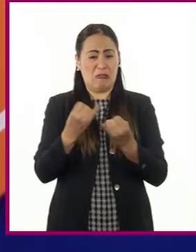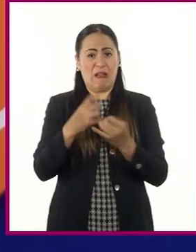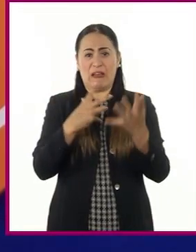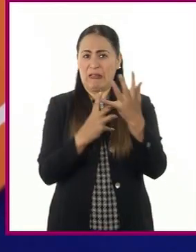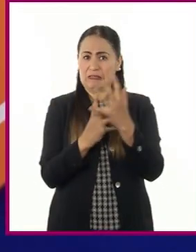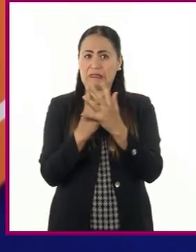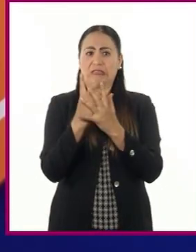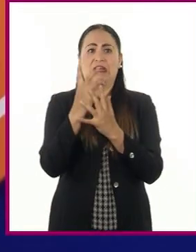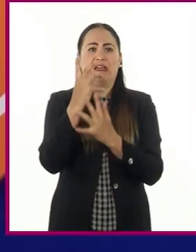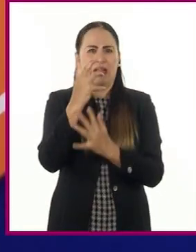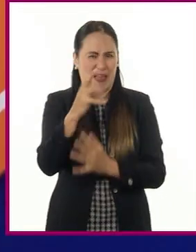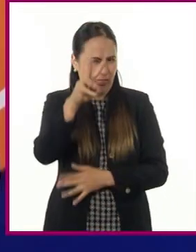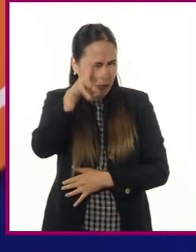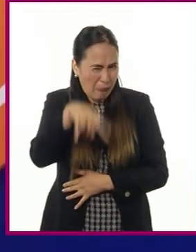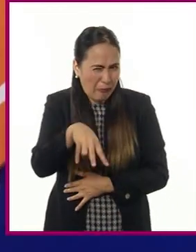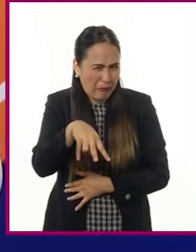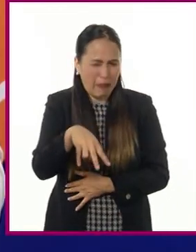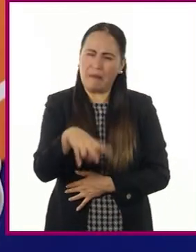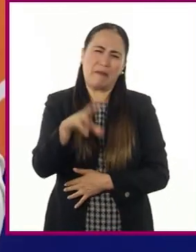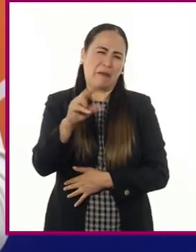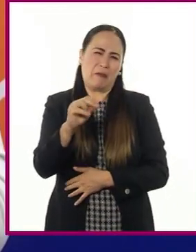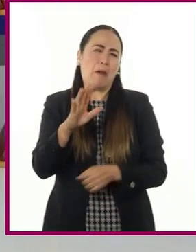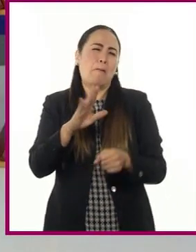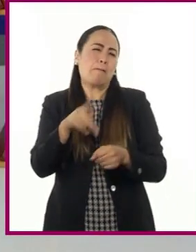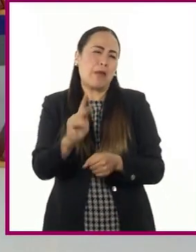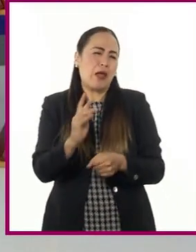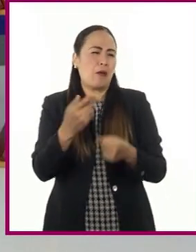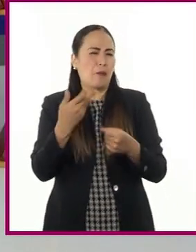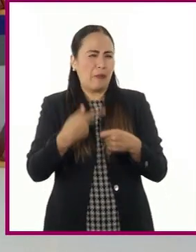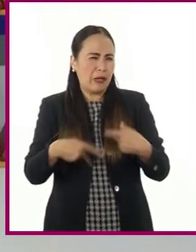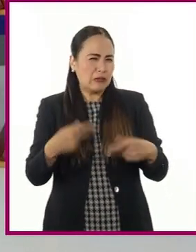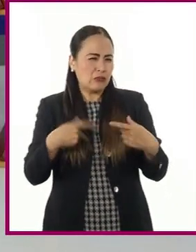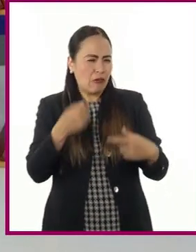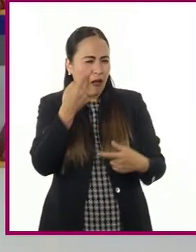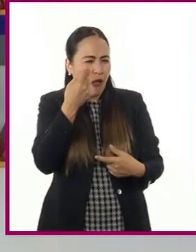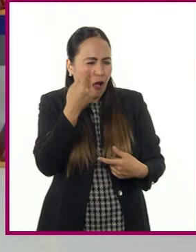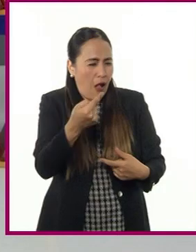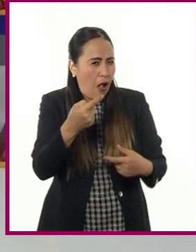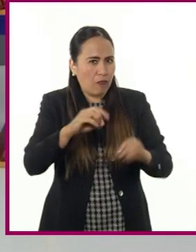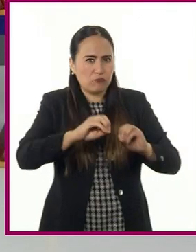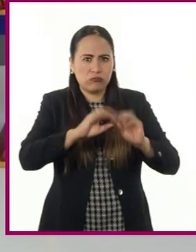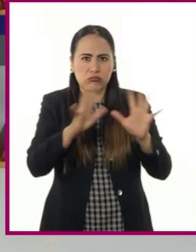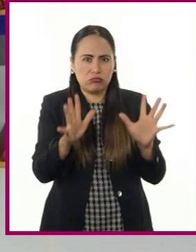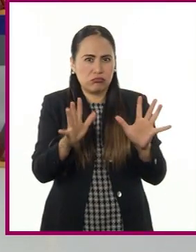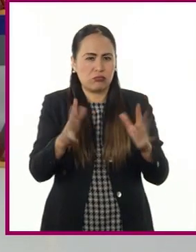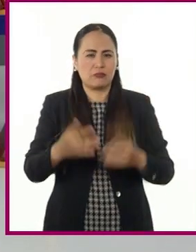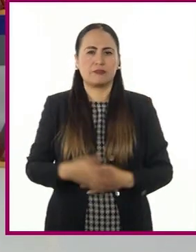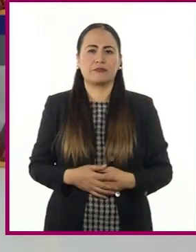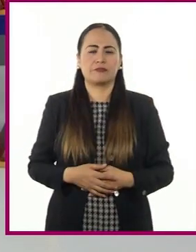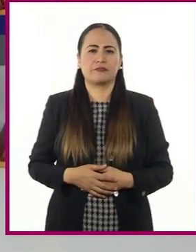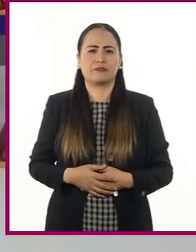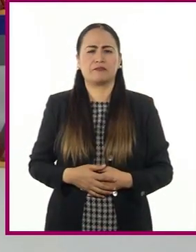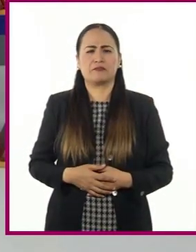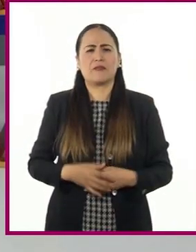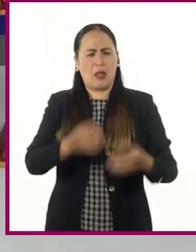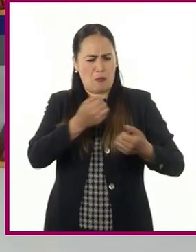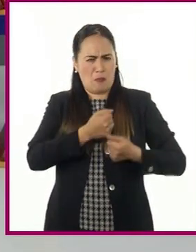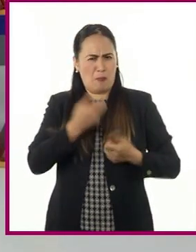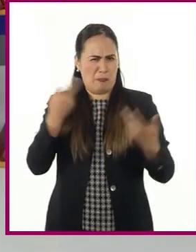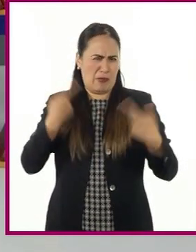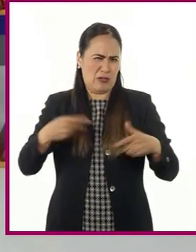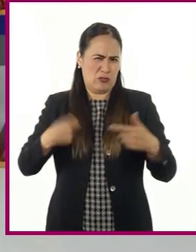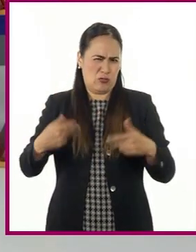la realidad, hacerla visible. ¡Qué interesante! ¿Podría mencionar a algunos poetas de esta